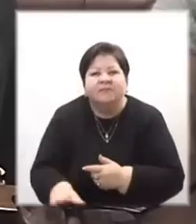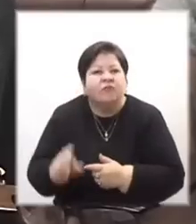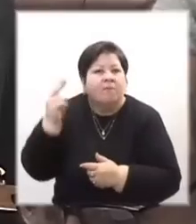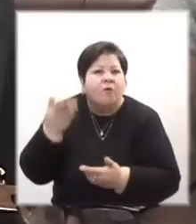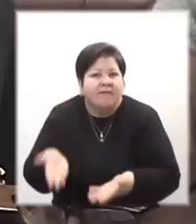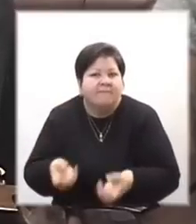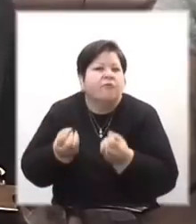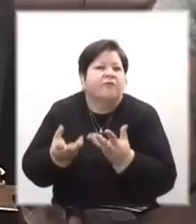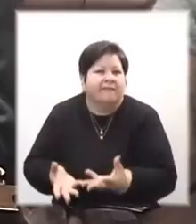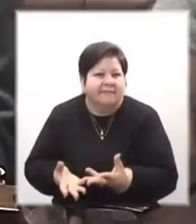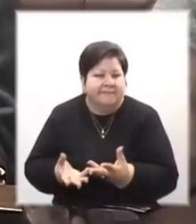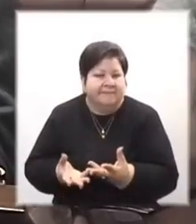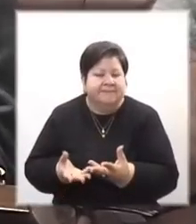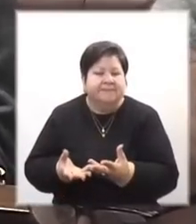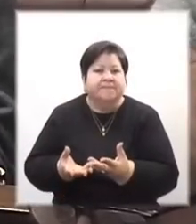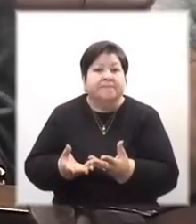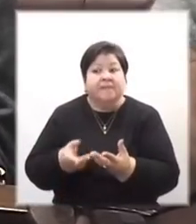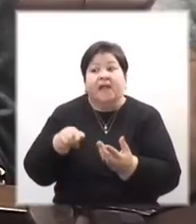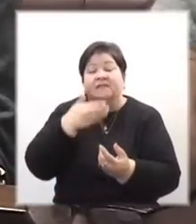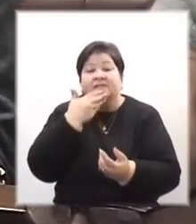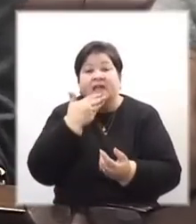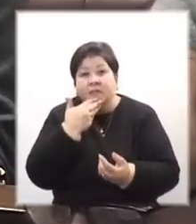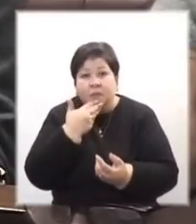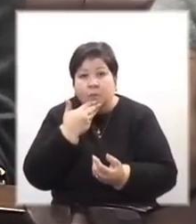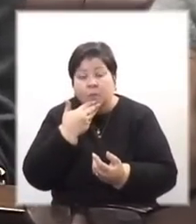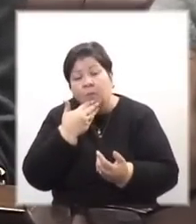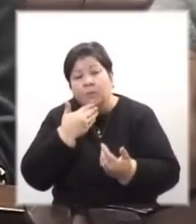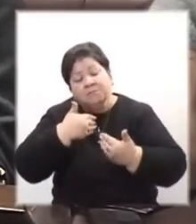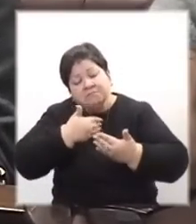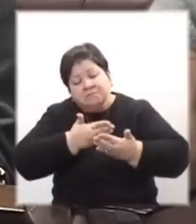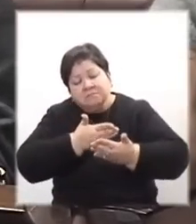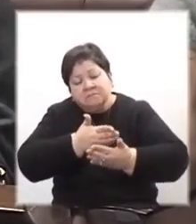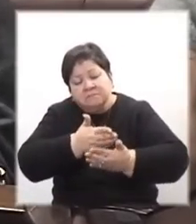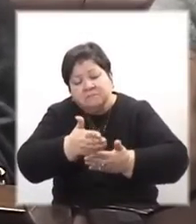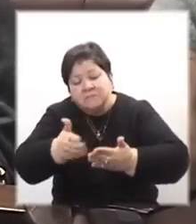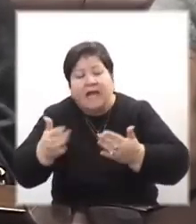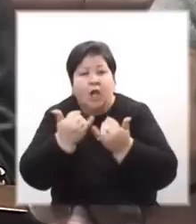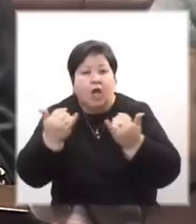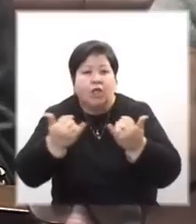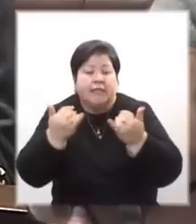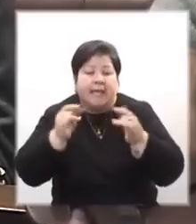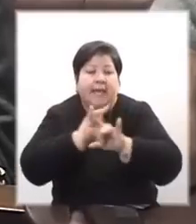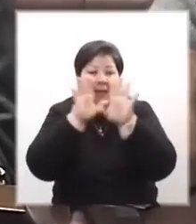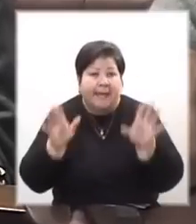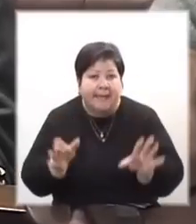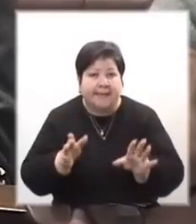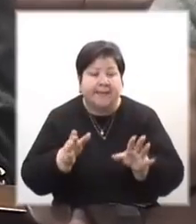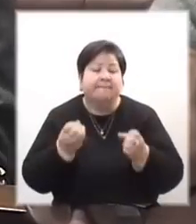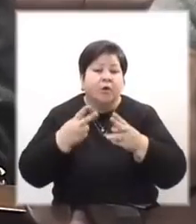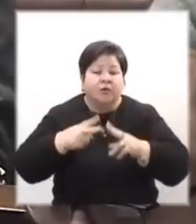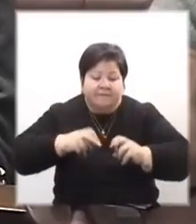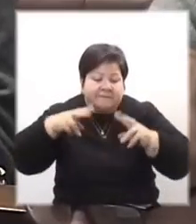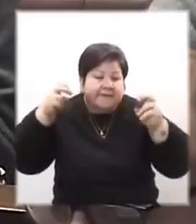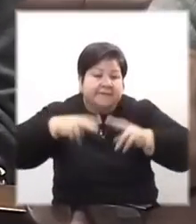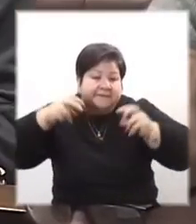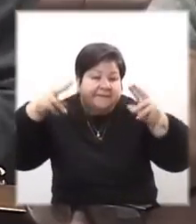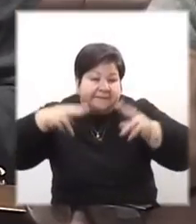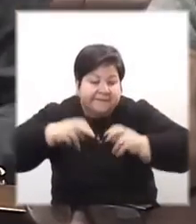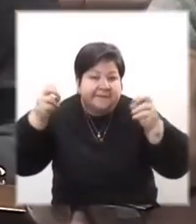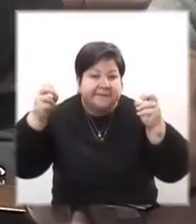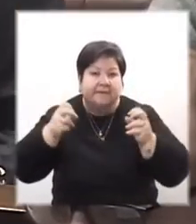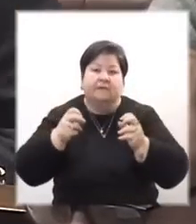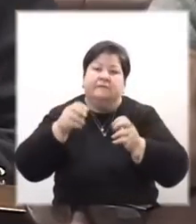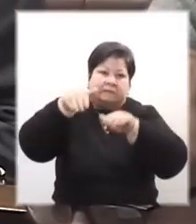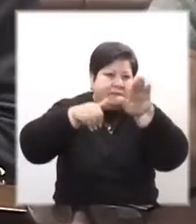pudo causar esa muerte. Esas dudas normalmente se van despejando en el correr de los días, en la medida en que se van realizando algunas indagatorias.